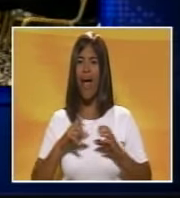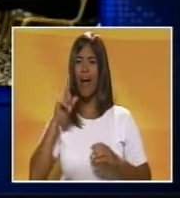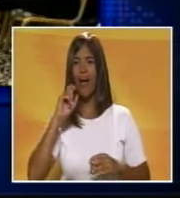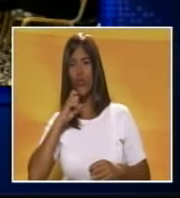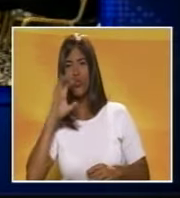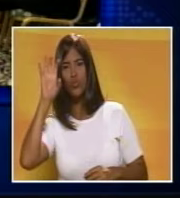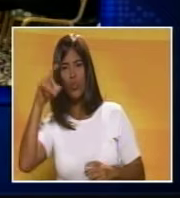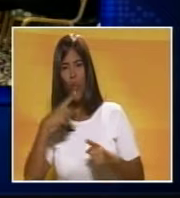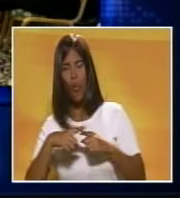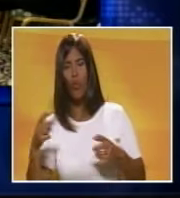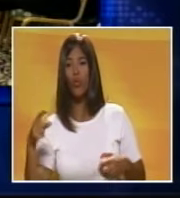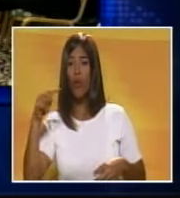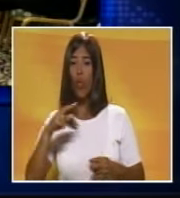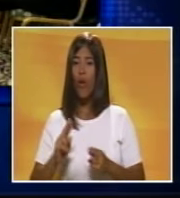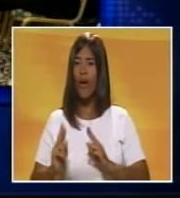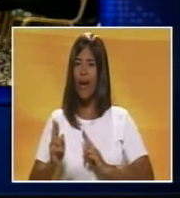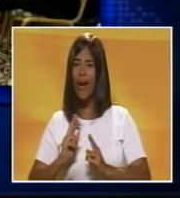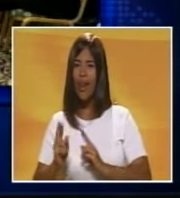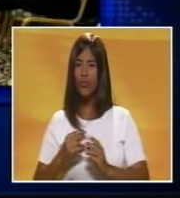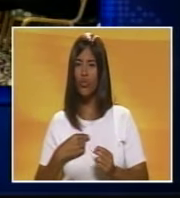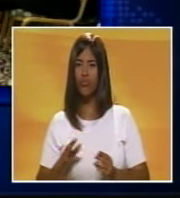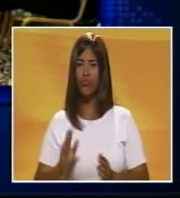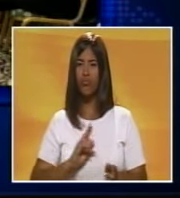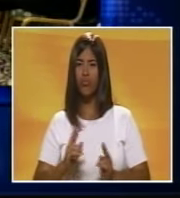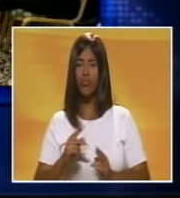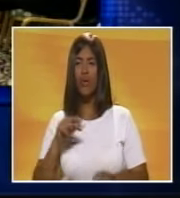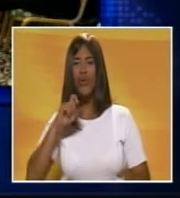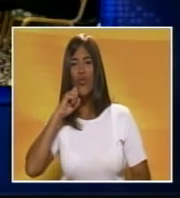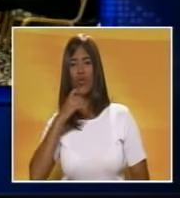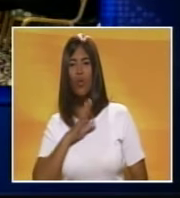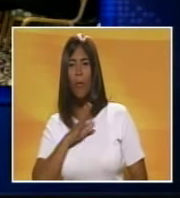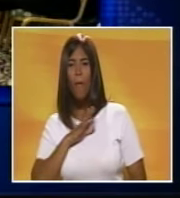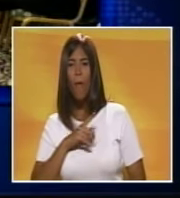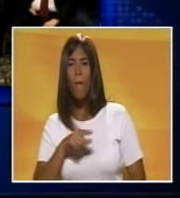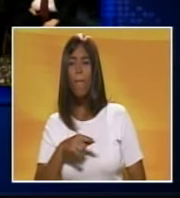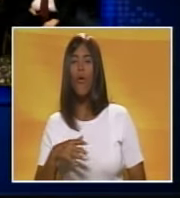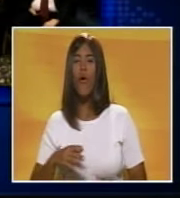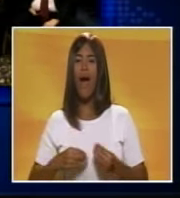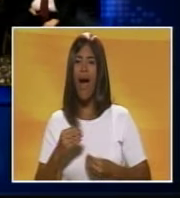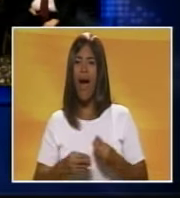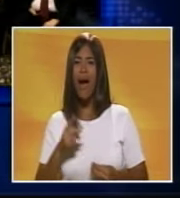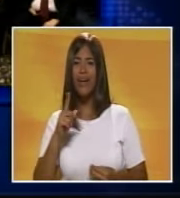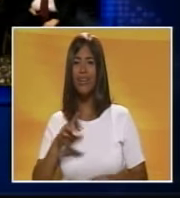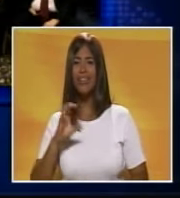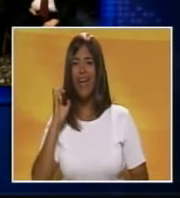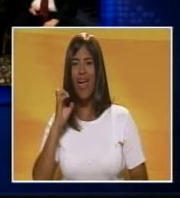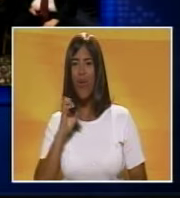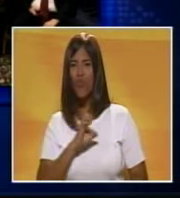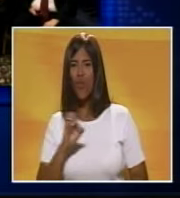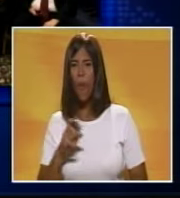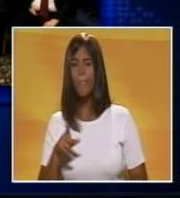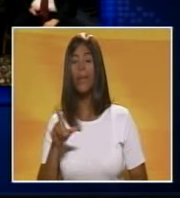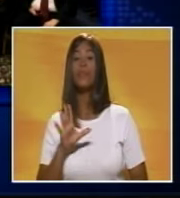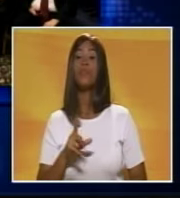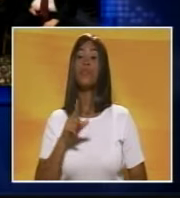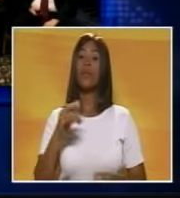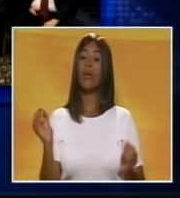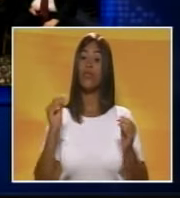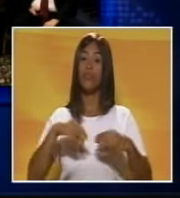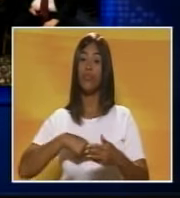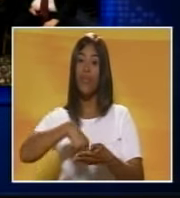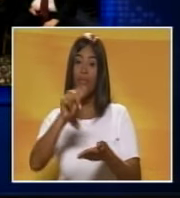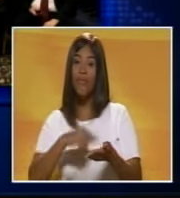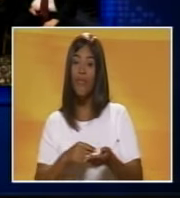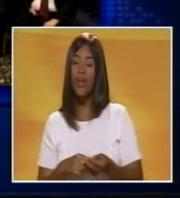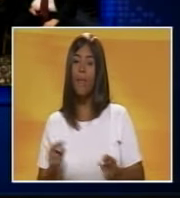márgenes de un foro empresarial ruso-venezolano que se celebró en el país europeo, Soteldo indicó que firmará convenios para